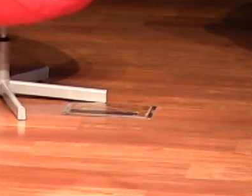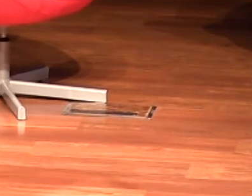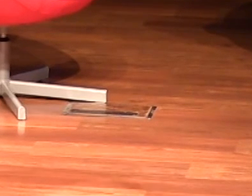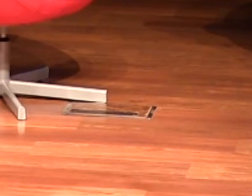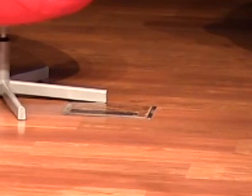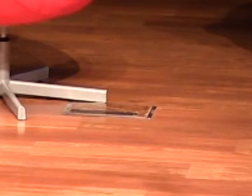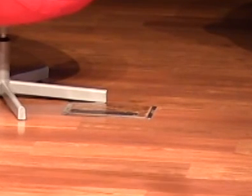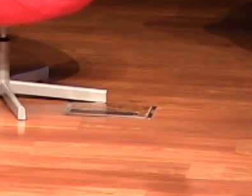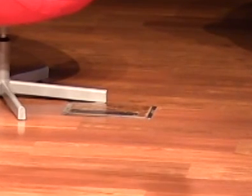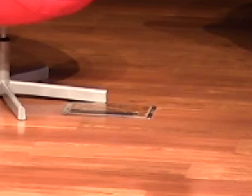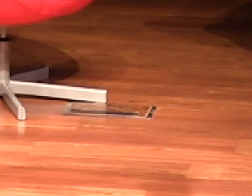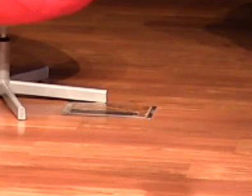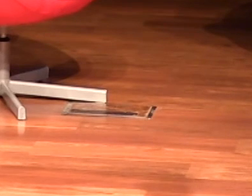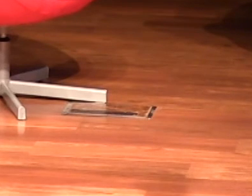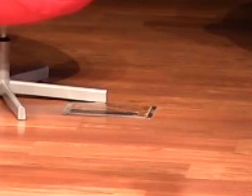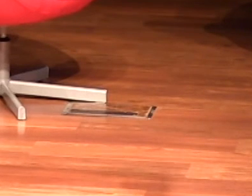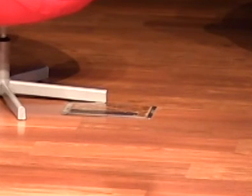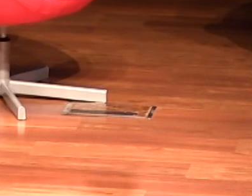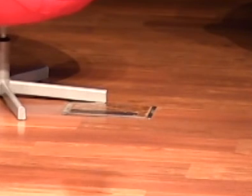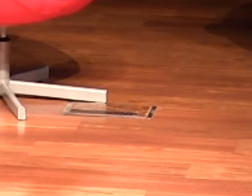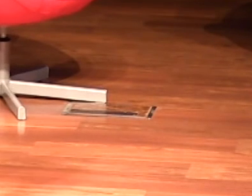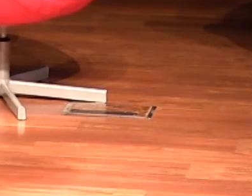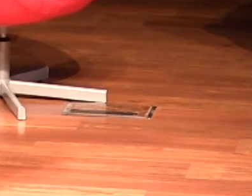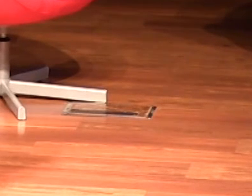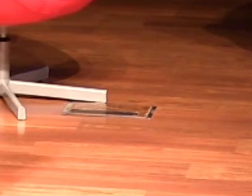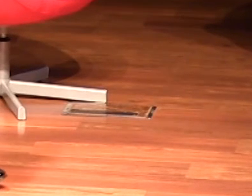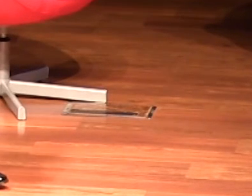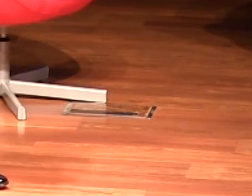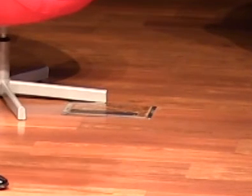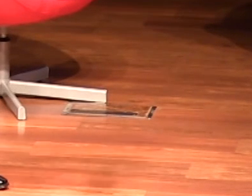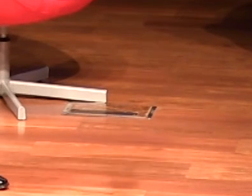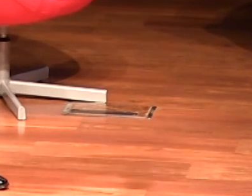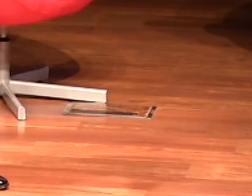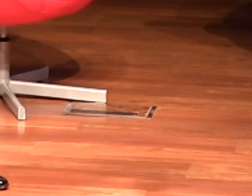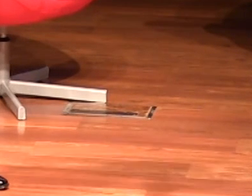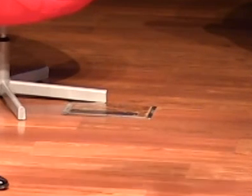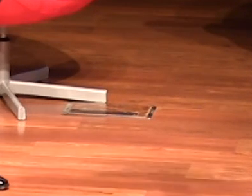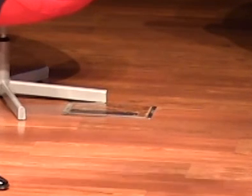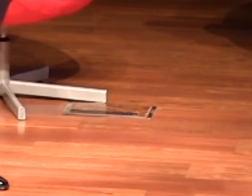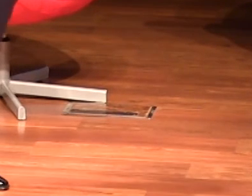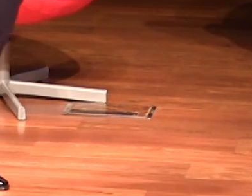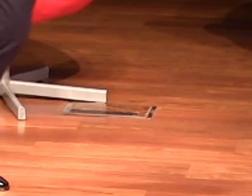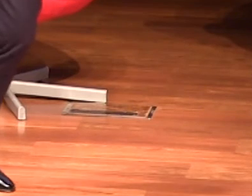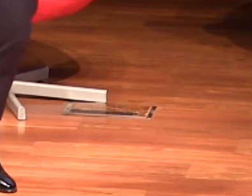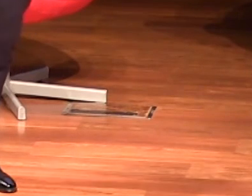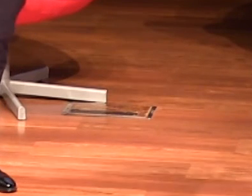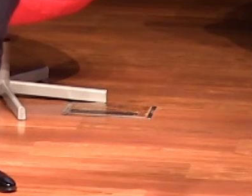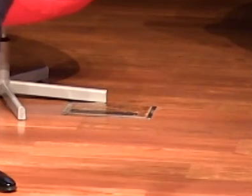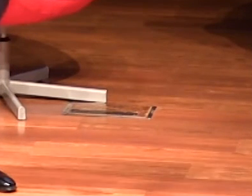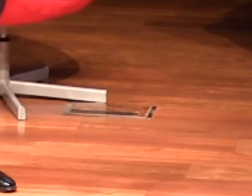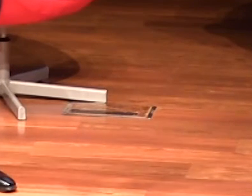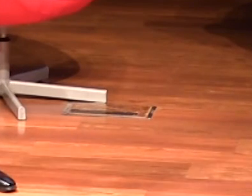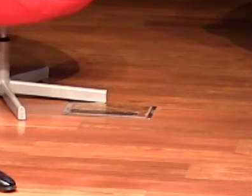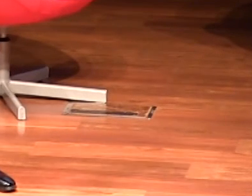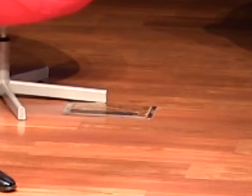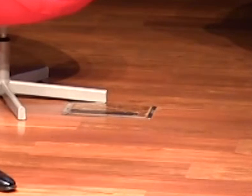del enfoque clinimétrico dotado de algunos cuestionarios, cómo llega a converger en esta propuesta que haremos al final de la presentación,